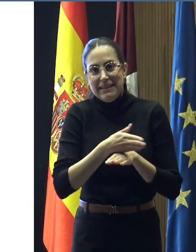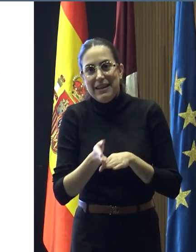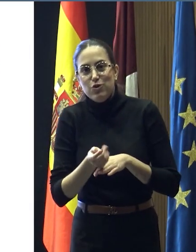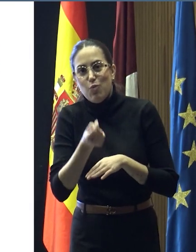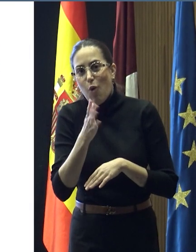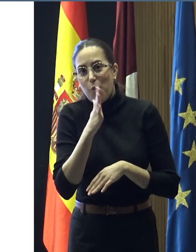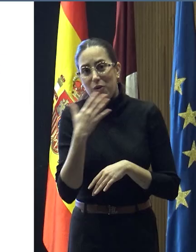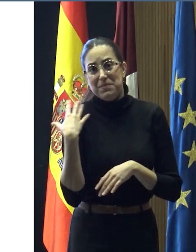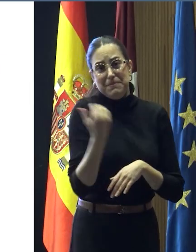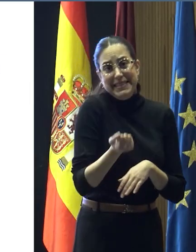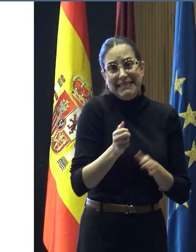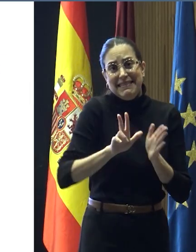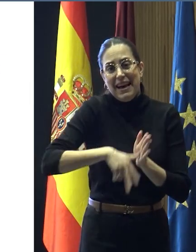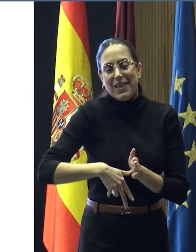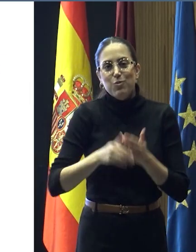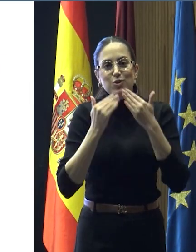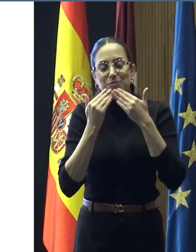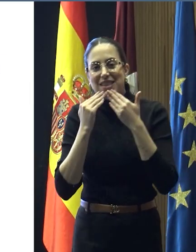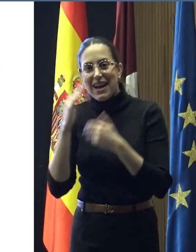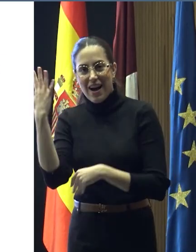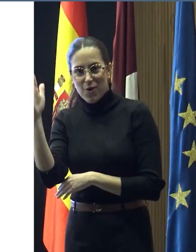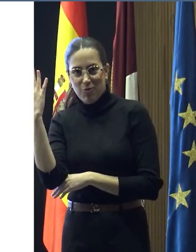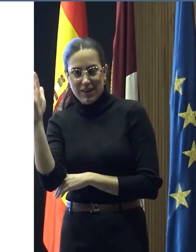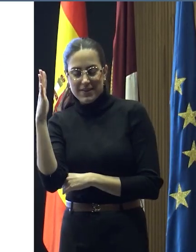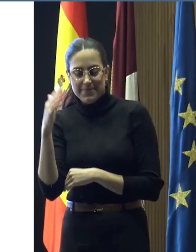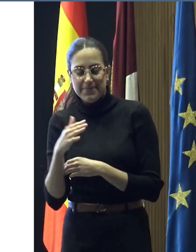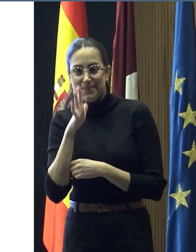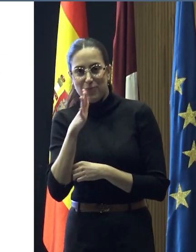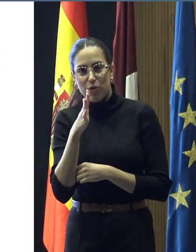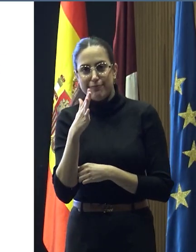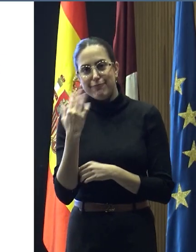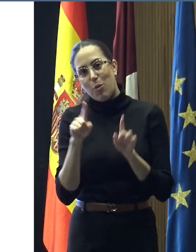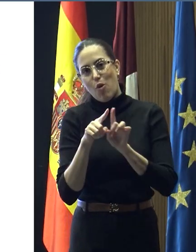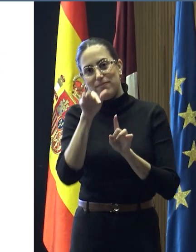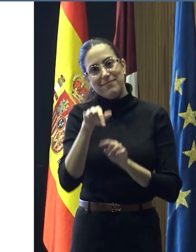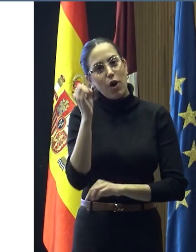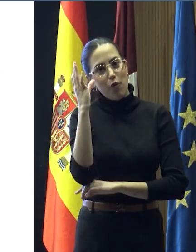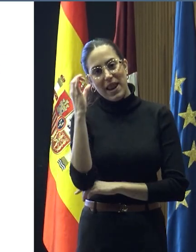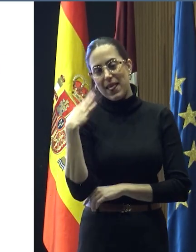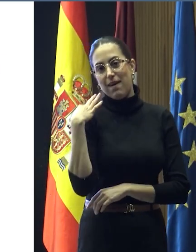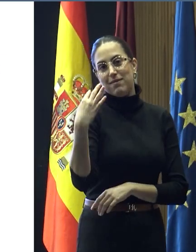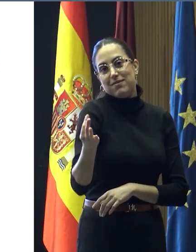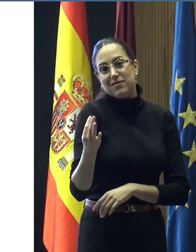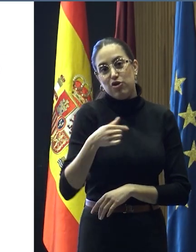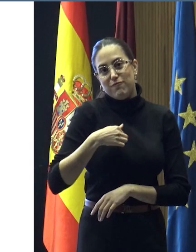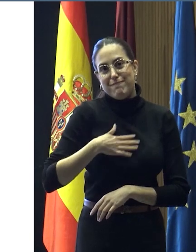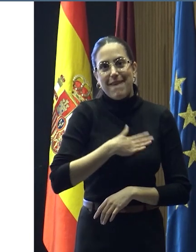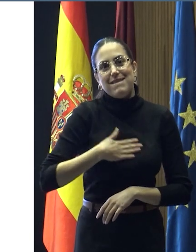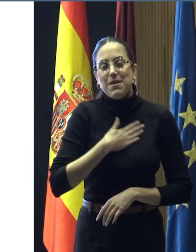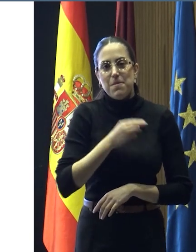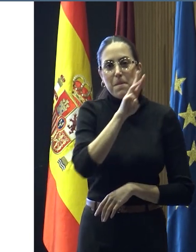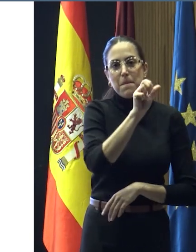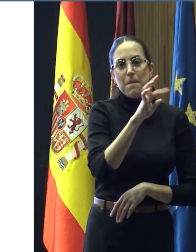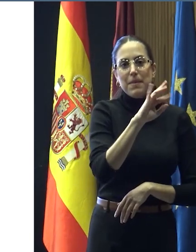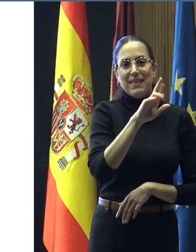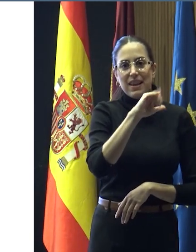poco tarde. Muchísimas gracias a Luex por haber contado conmigo. Para mí es un honor. Muchísimas gracias, Patricia, por